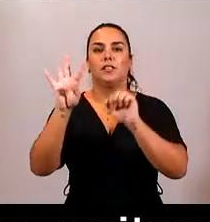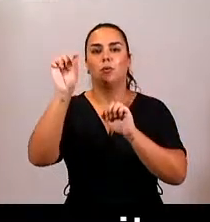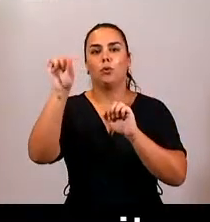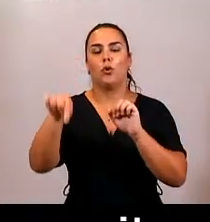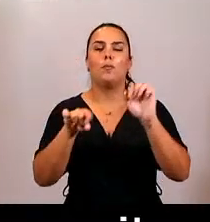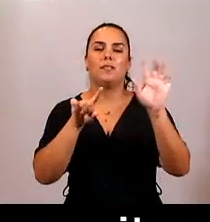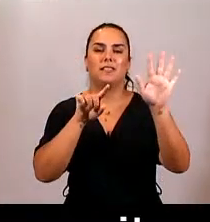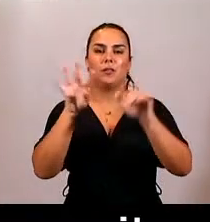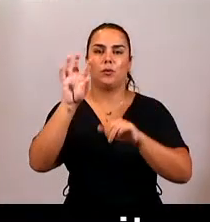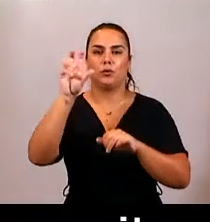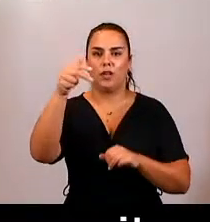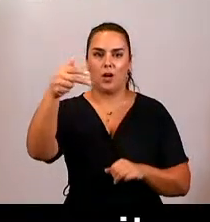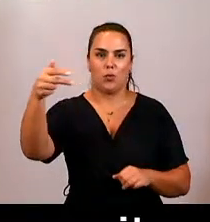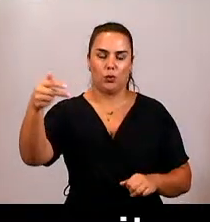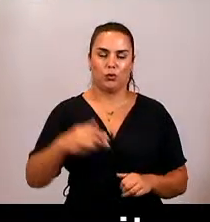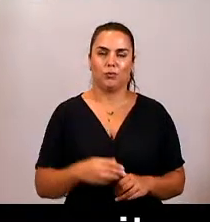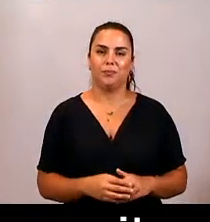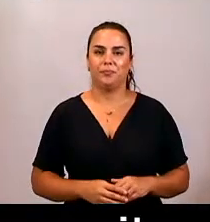764,64 euros.